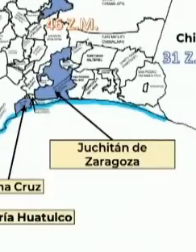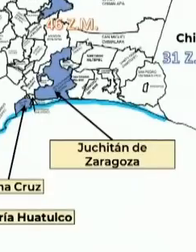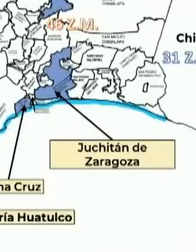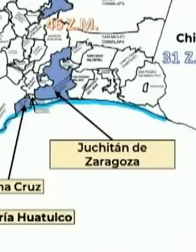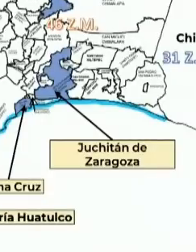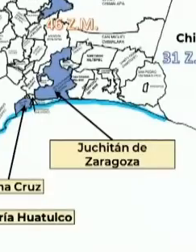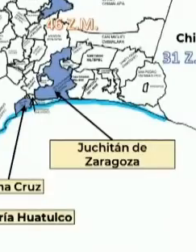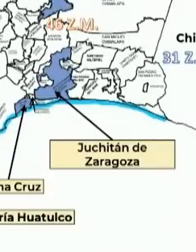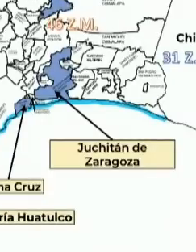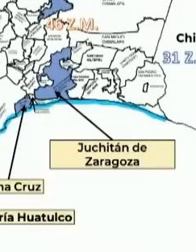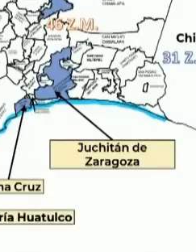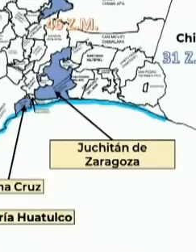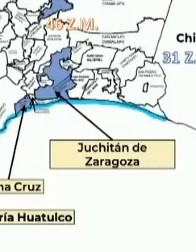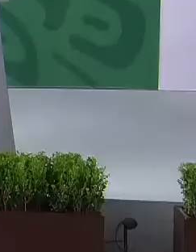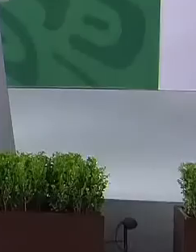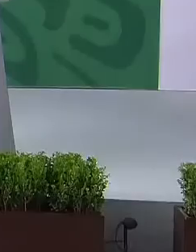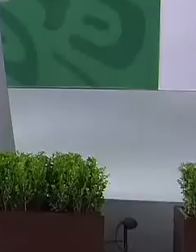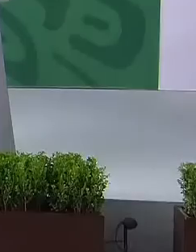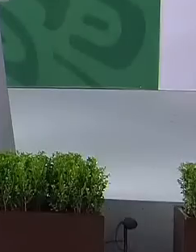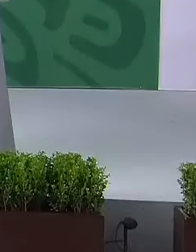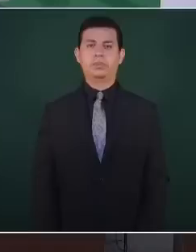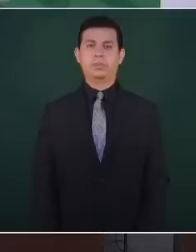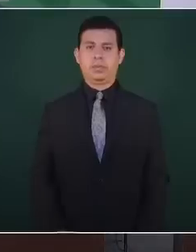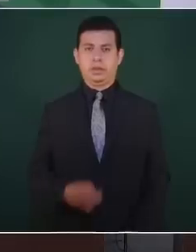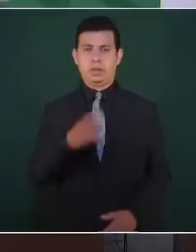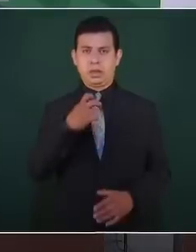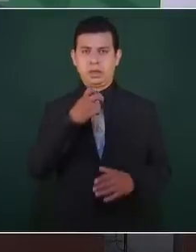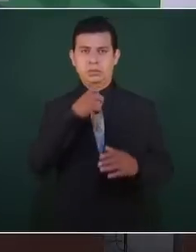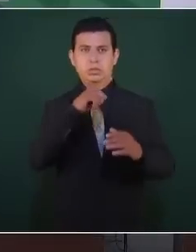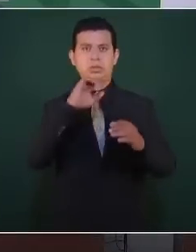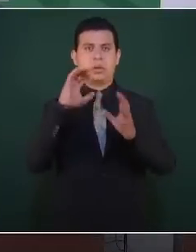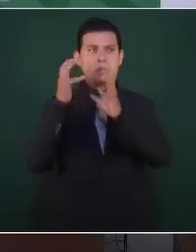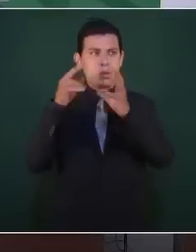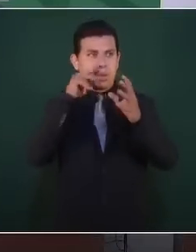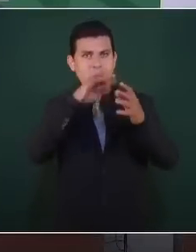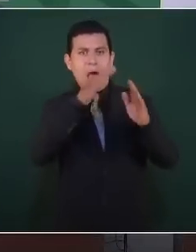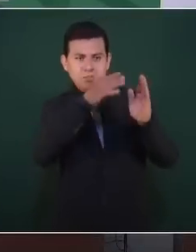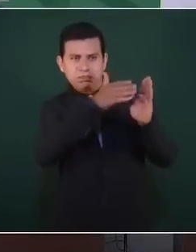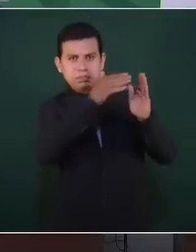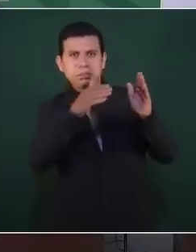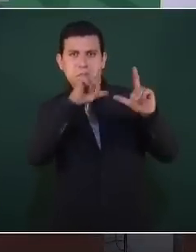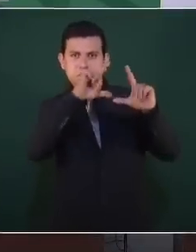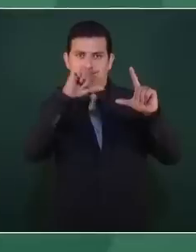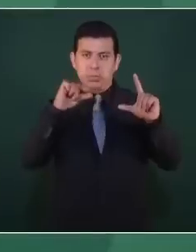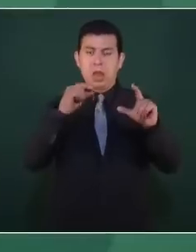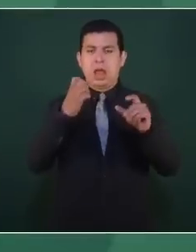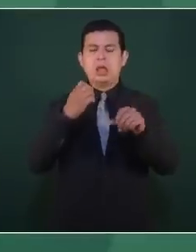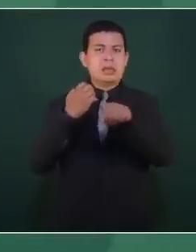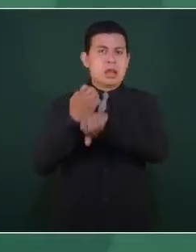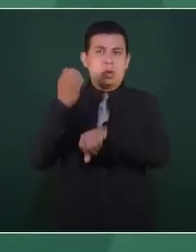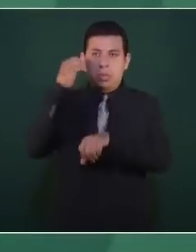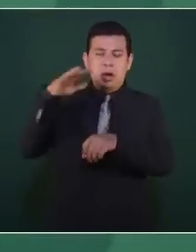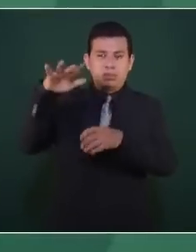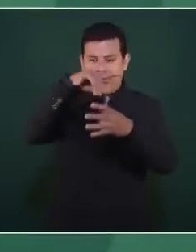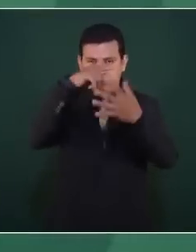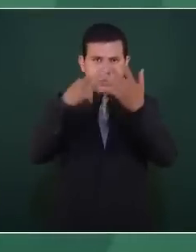mayor cantidad de policías. Pero considerando todo el Estado, tienen un total